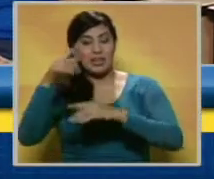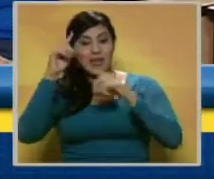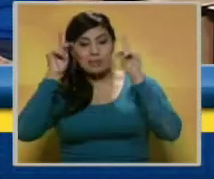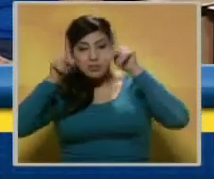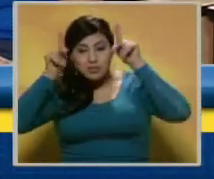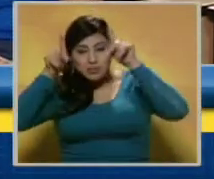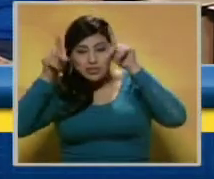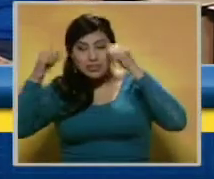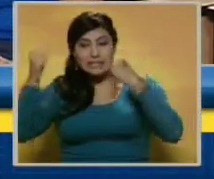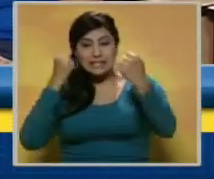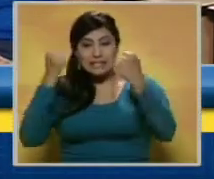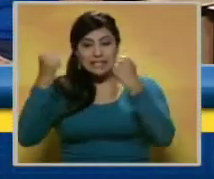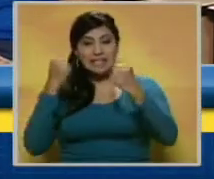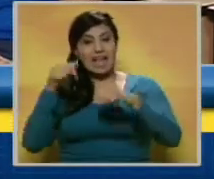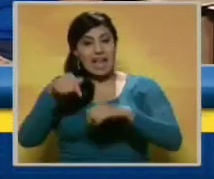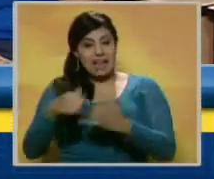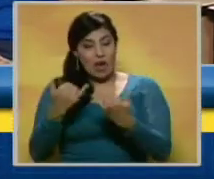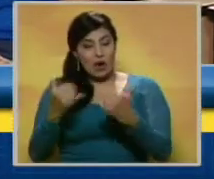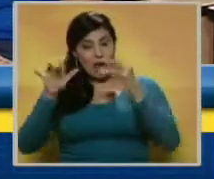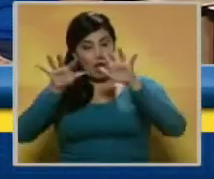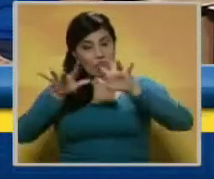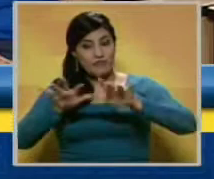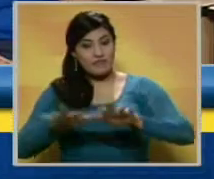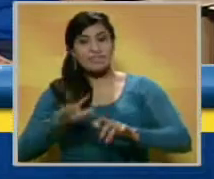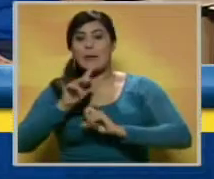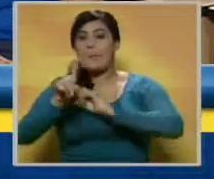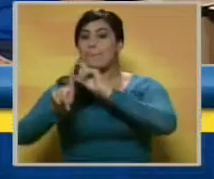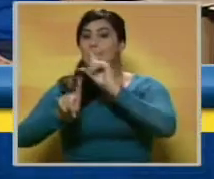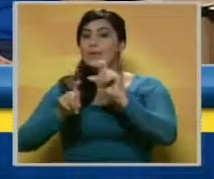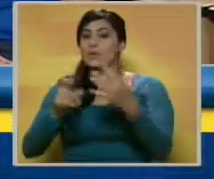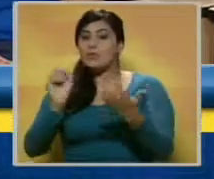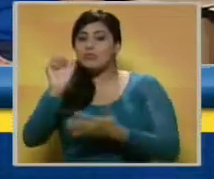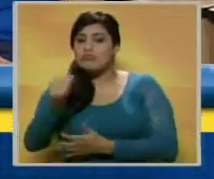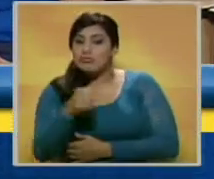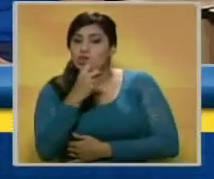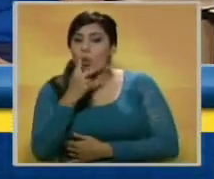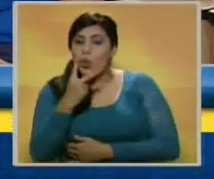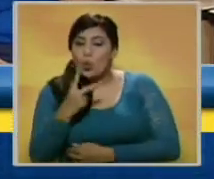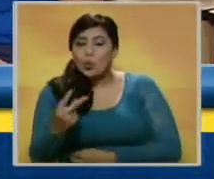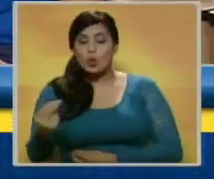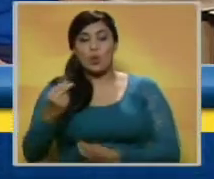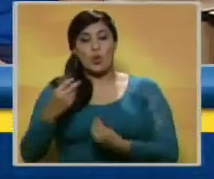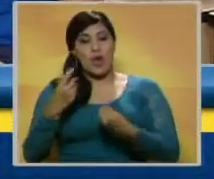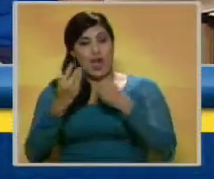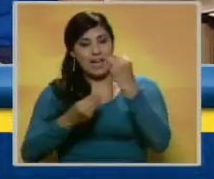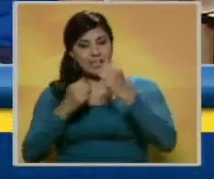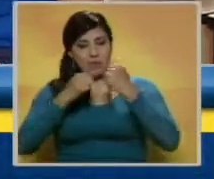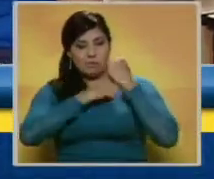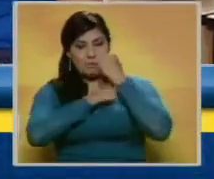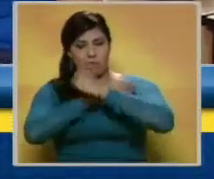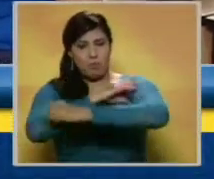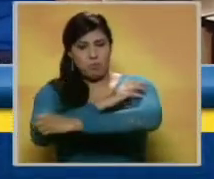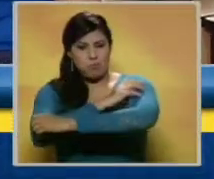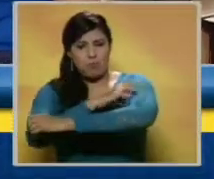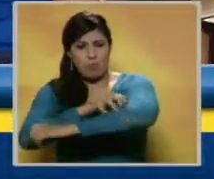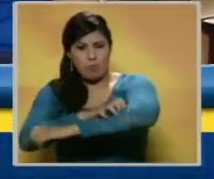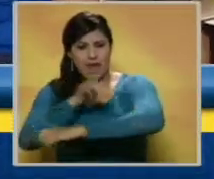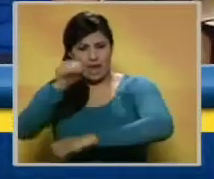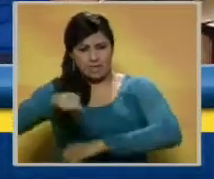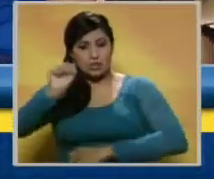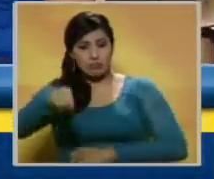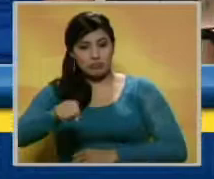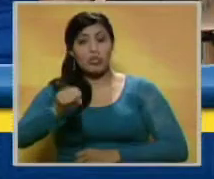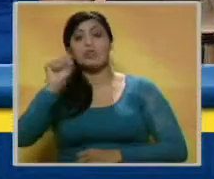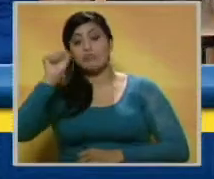entrenador físico, para venir hasta esta oficina y preguntarte, ¿es posible acondicionar nuestros músculos justo aquí?